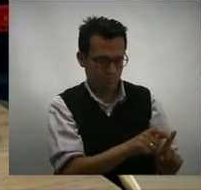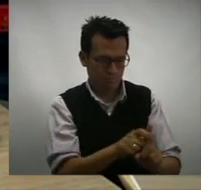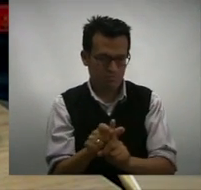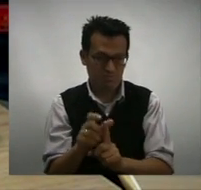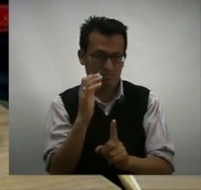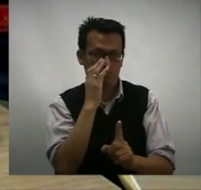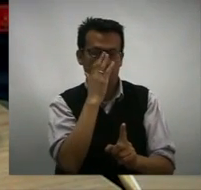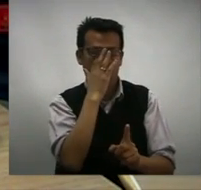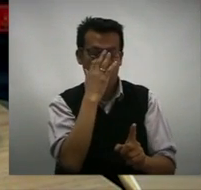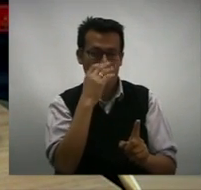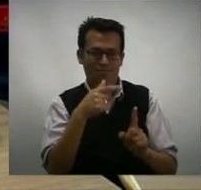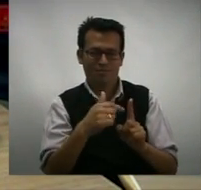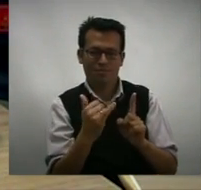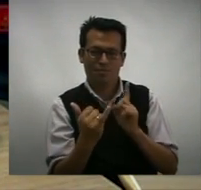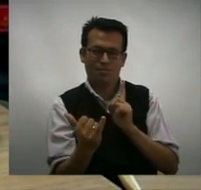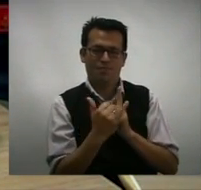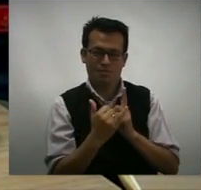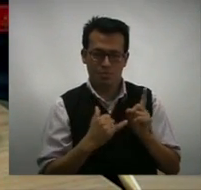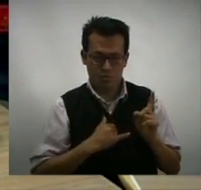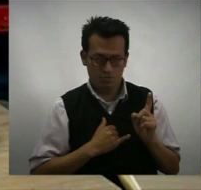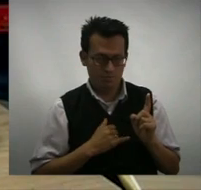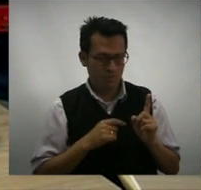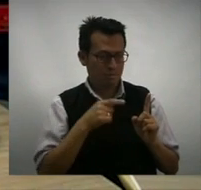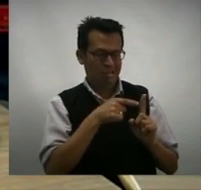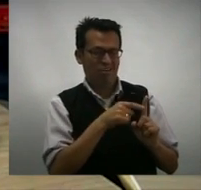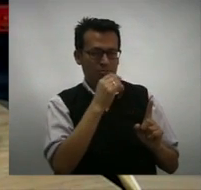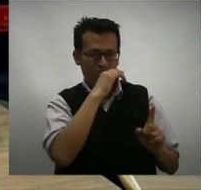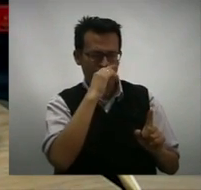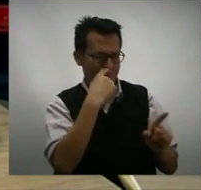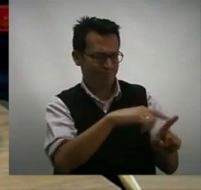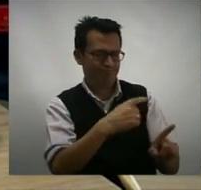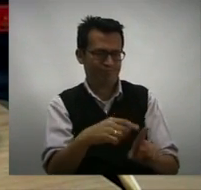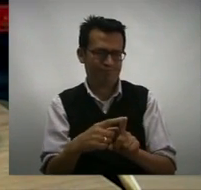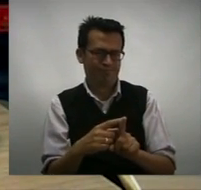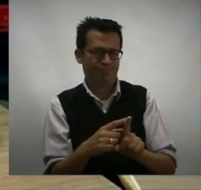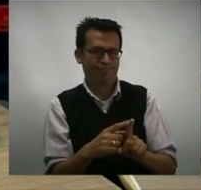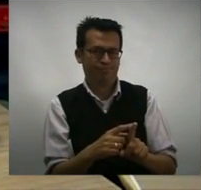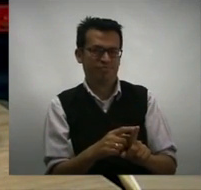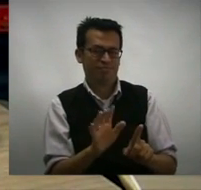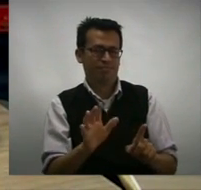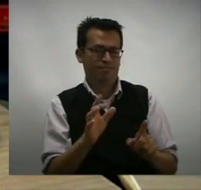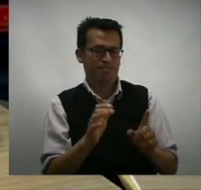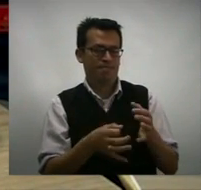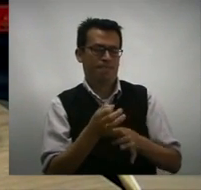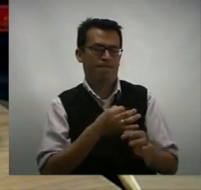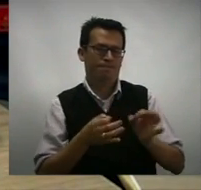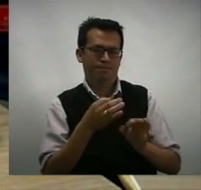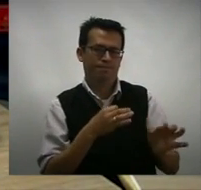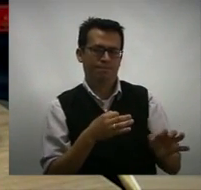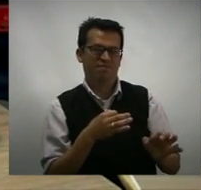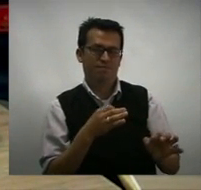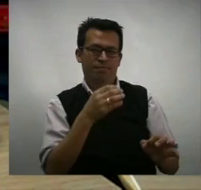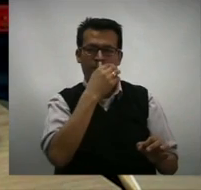El yo ha pasado a ser fábula, una ficción, un juego de palabras. Ha dejado totalmente de pensar, de sentir y querer, Nietzsche.